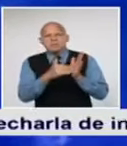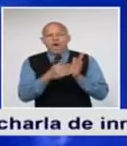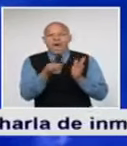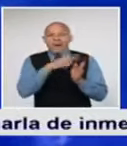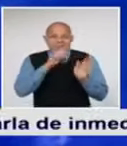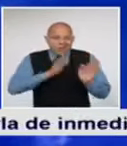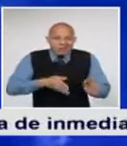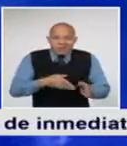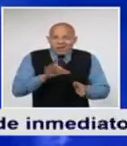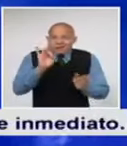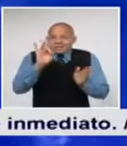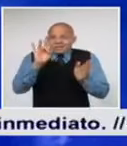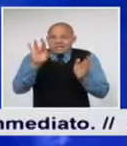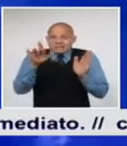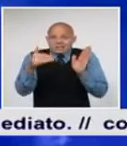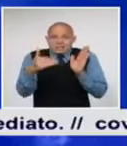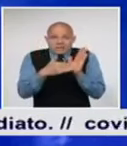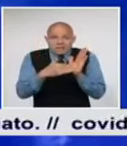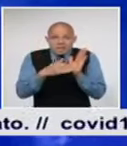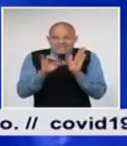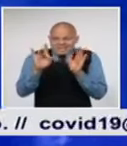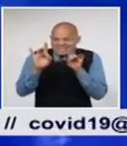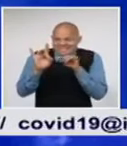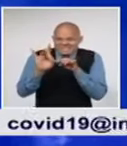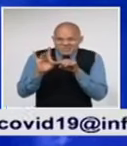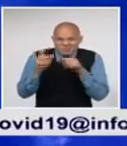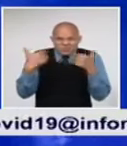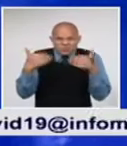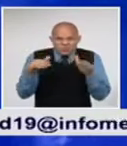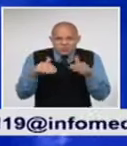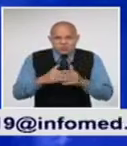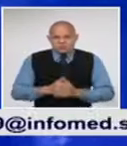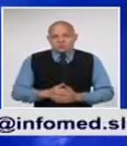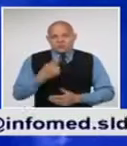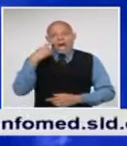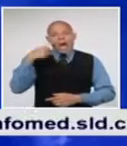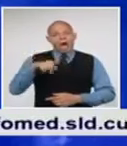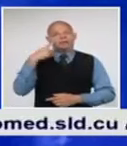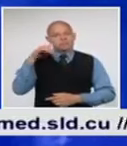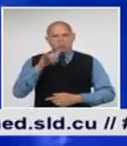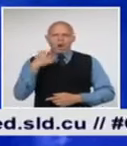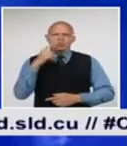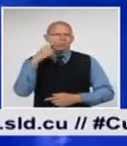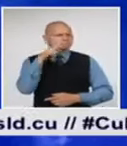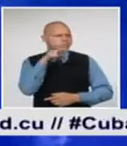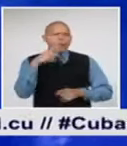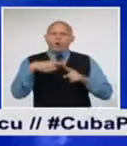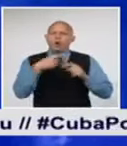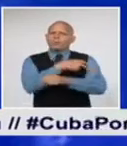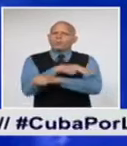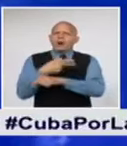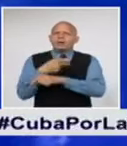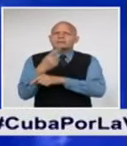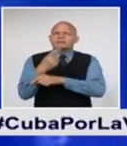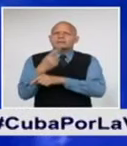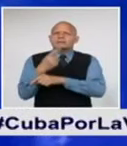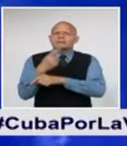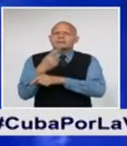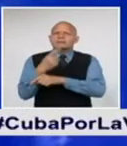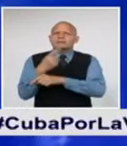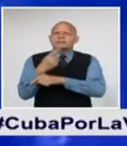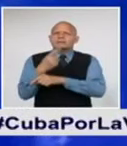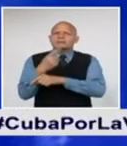15.448 personas con COVID-19 en el mundo, y que, como estábamos revisando en las estadísticas de la